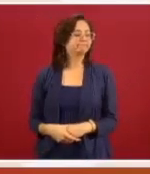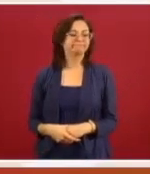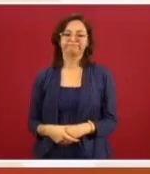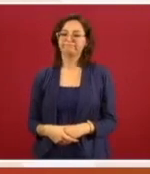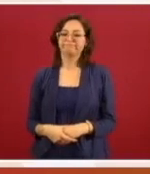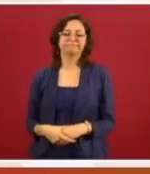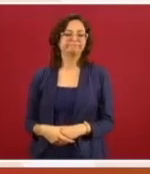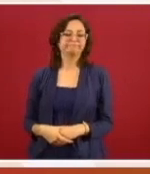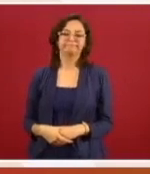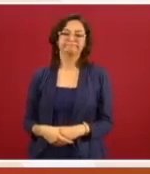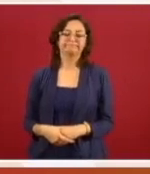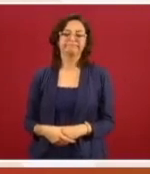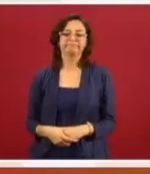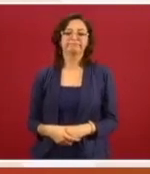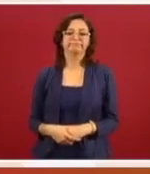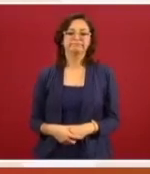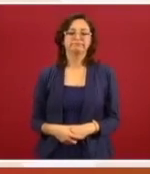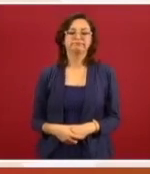Nos ayuda mucho,